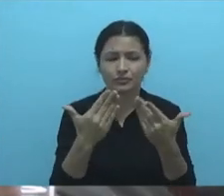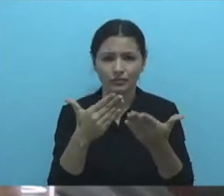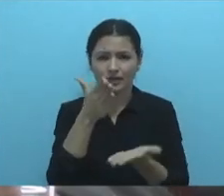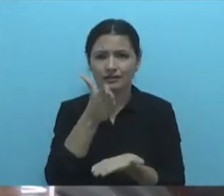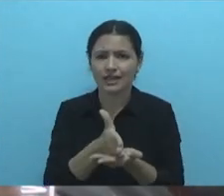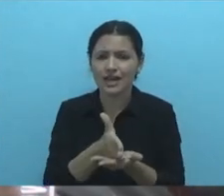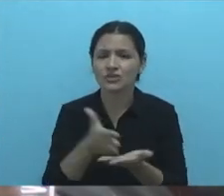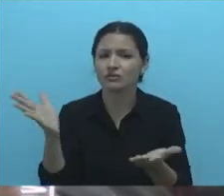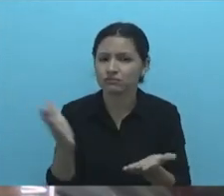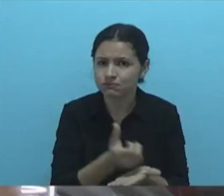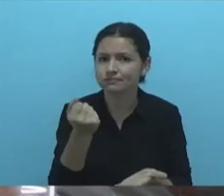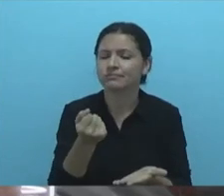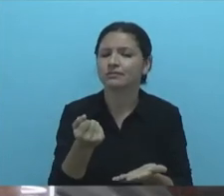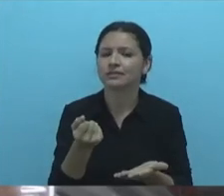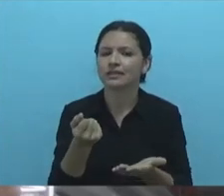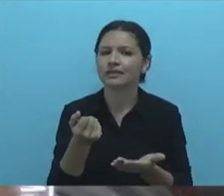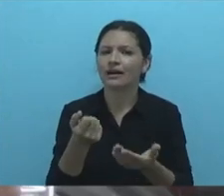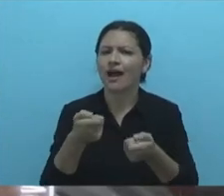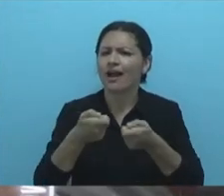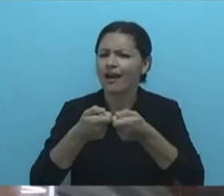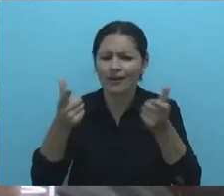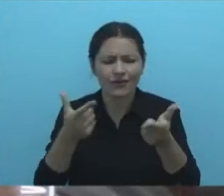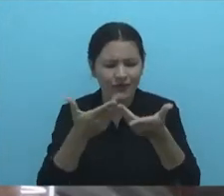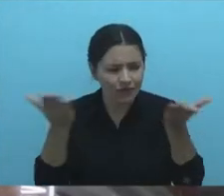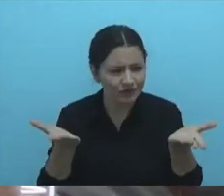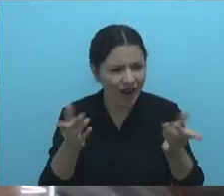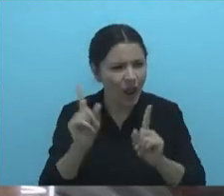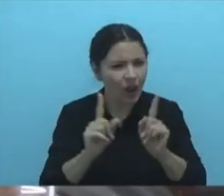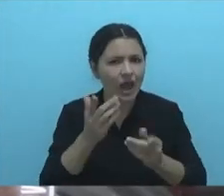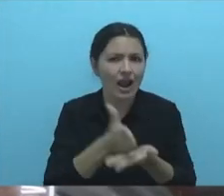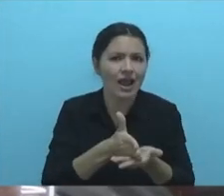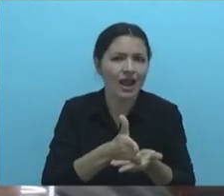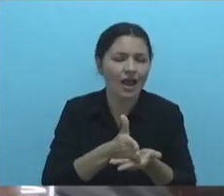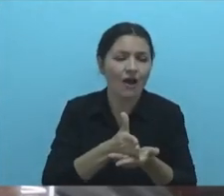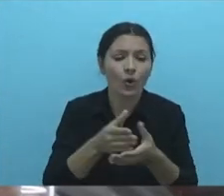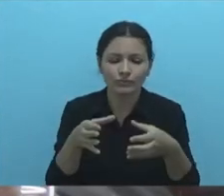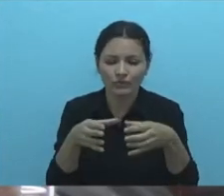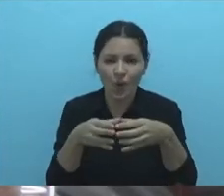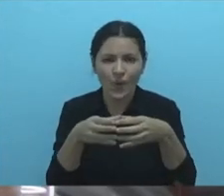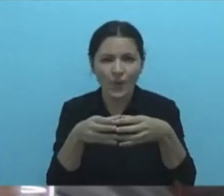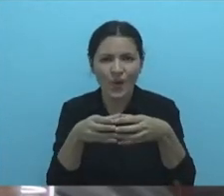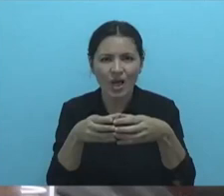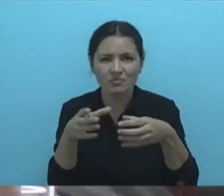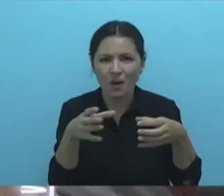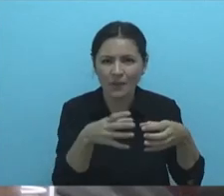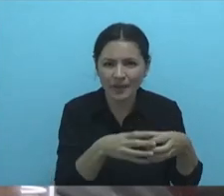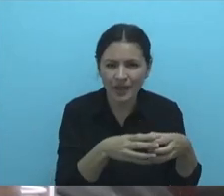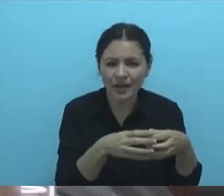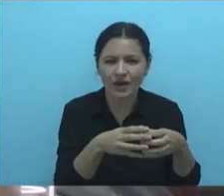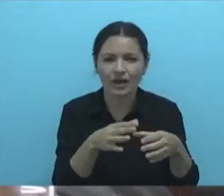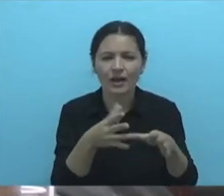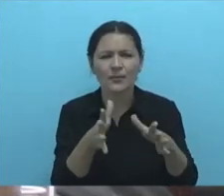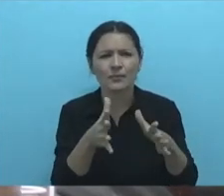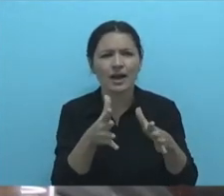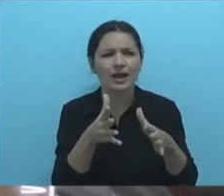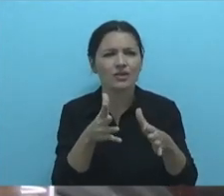empezar a a consagrar y a reconocer algunos derechos para una población que tiene un promedio de vida